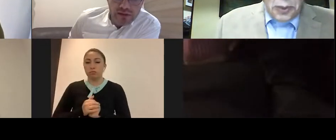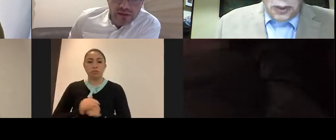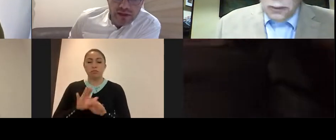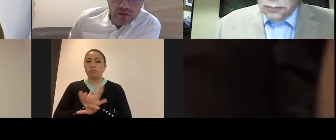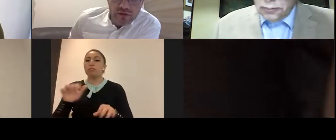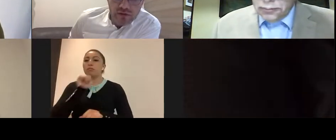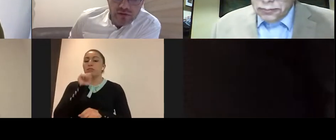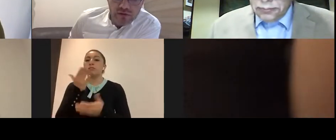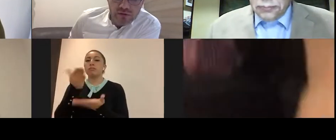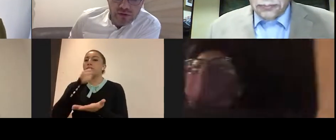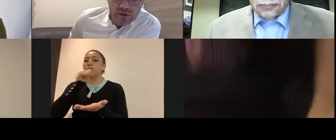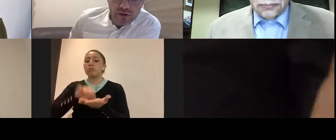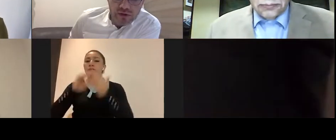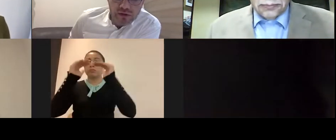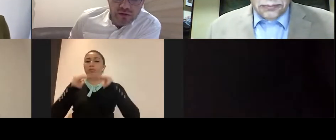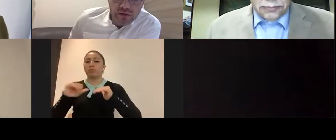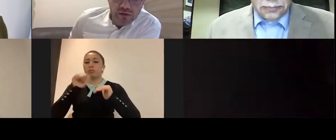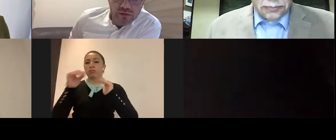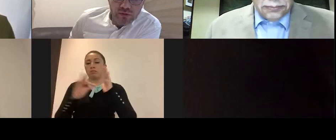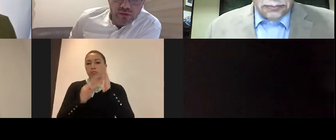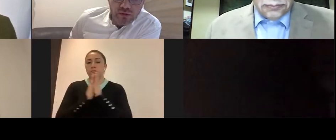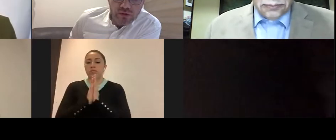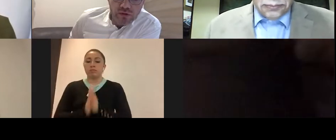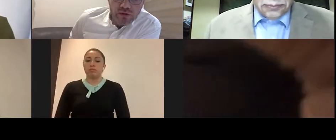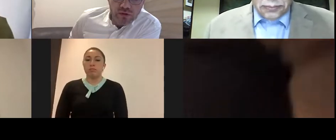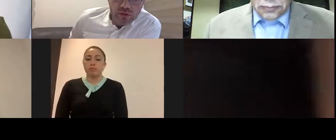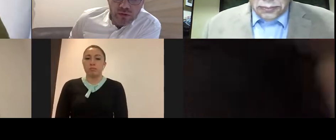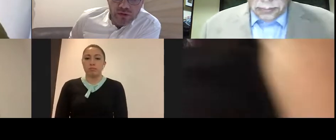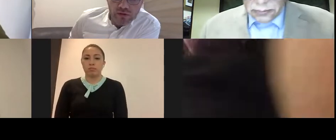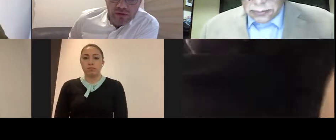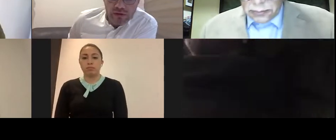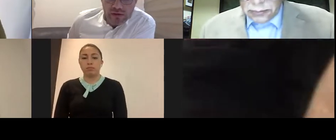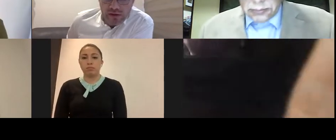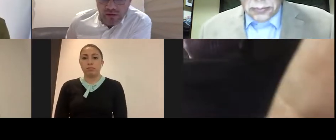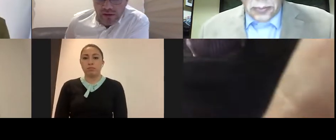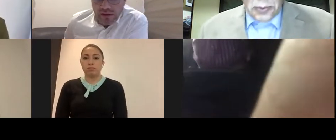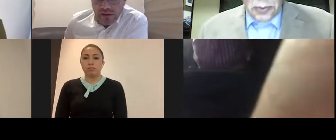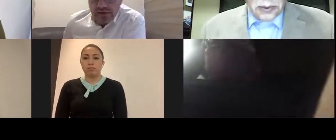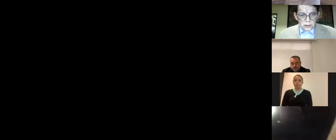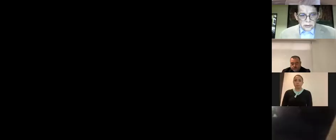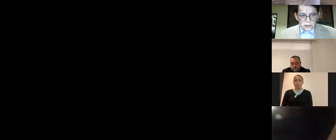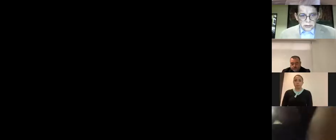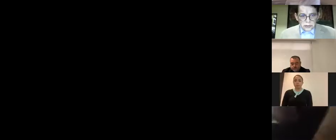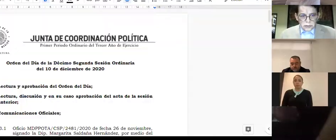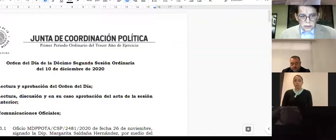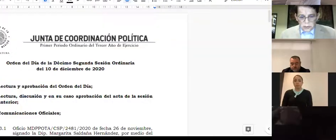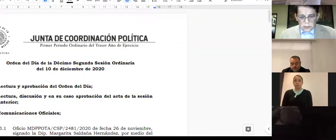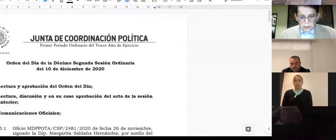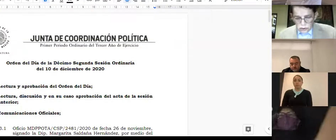solicitaría, secretario, demos continuidad con la lectura del punto número 4 del orden del día de esta sesión, por